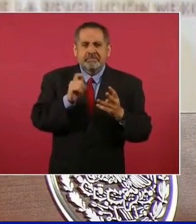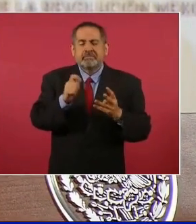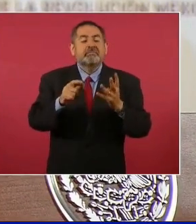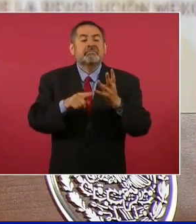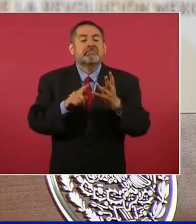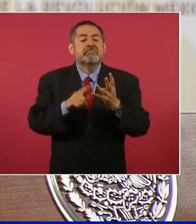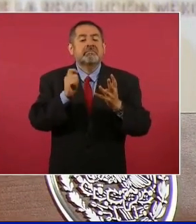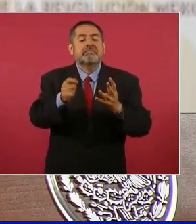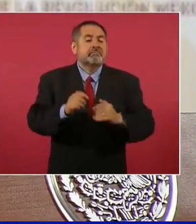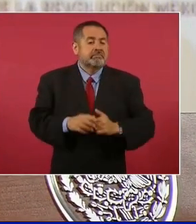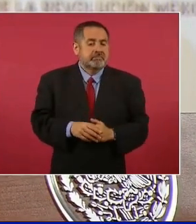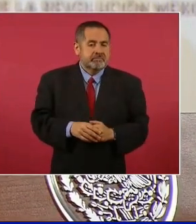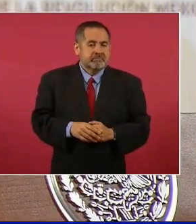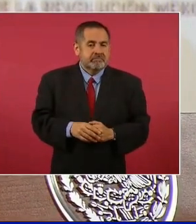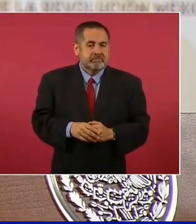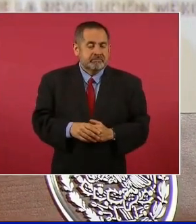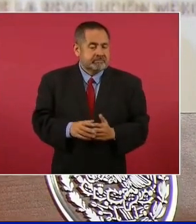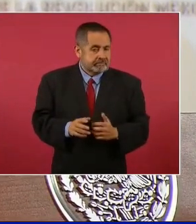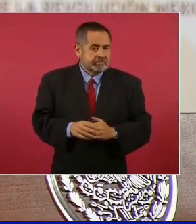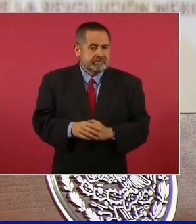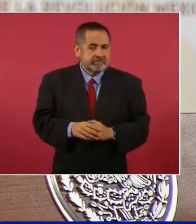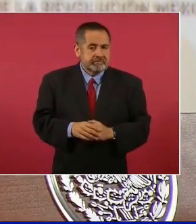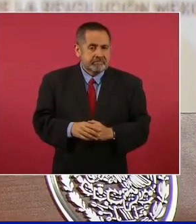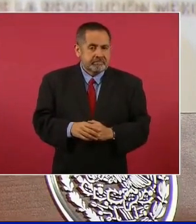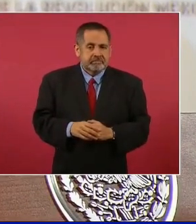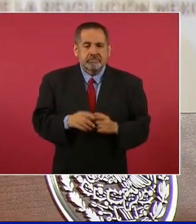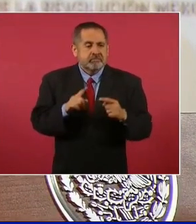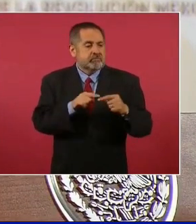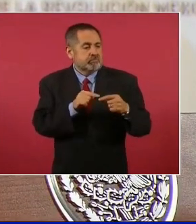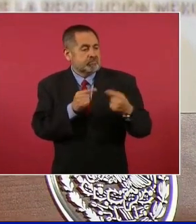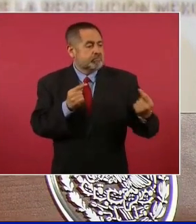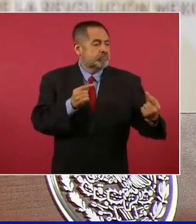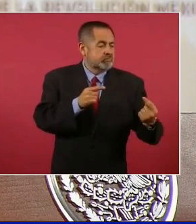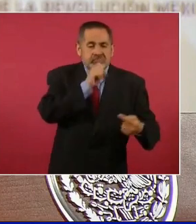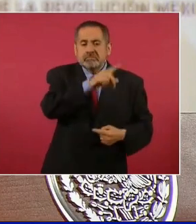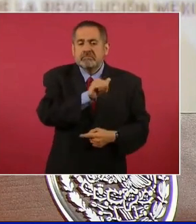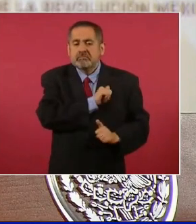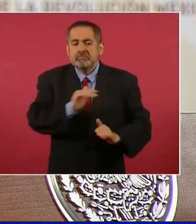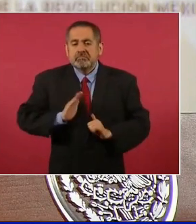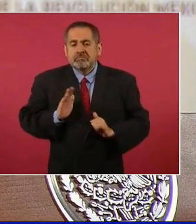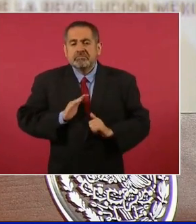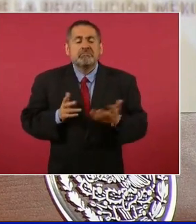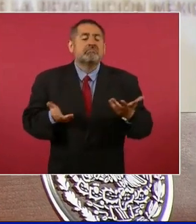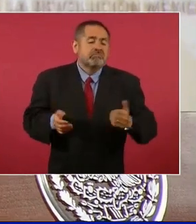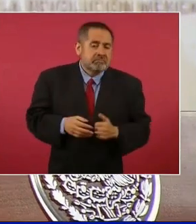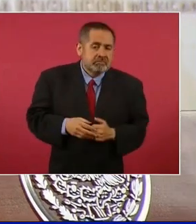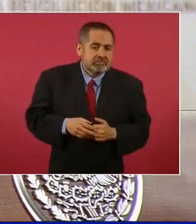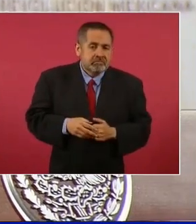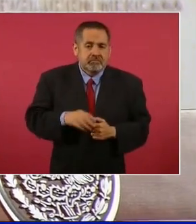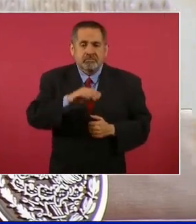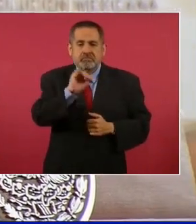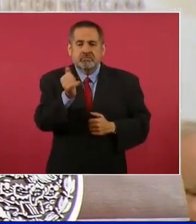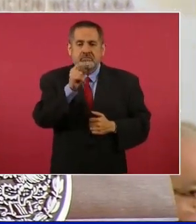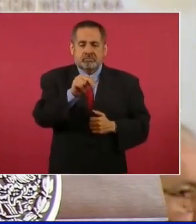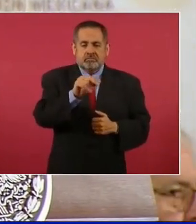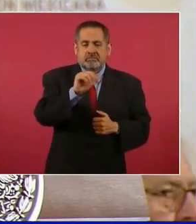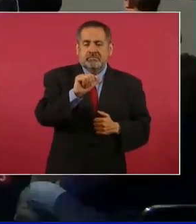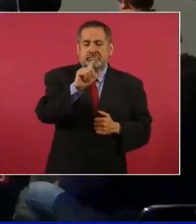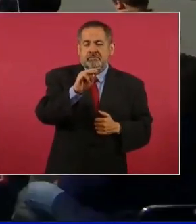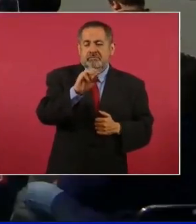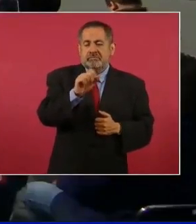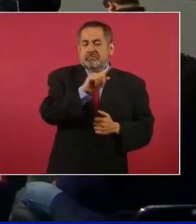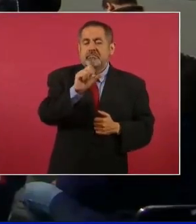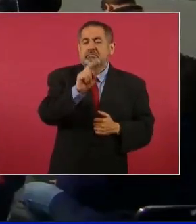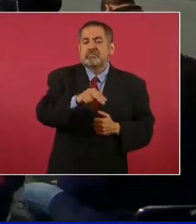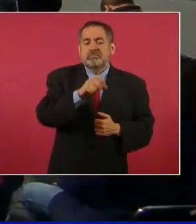militares, bueno, y un opositor también militar, Juan Andreu Almazán,